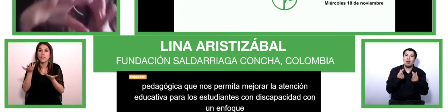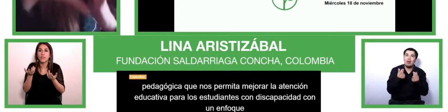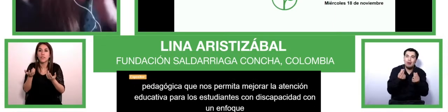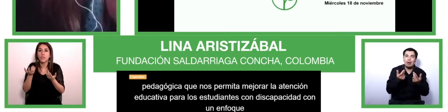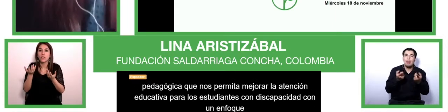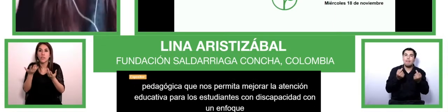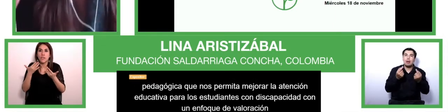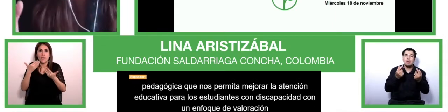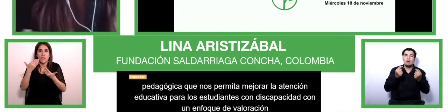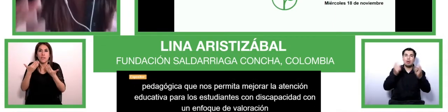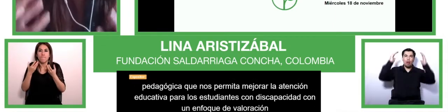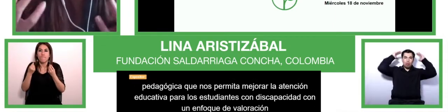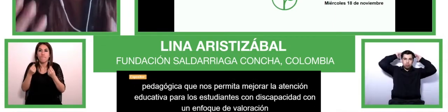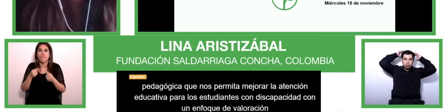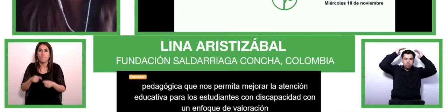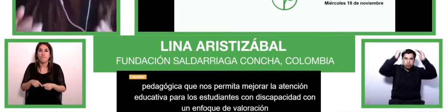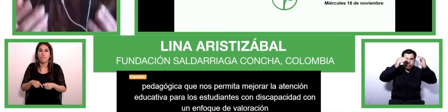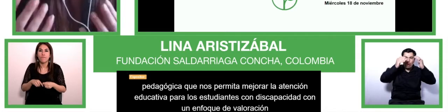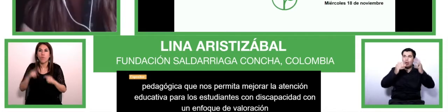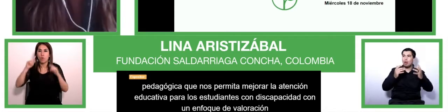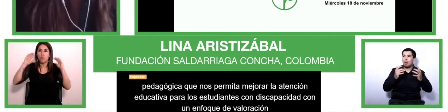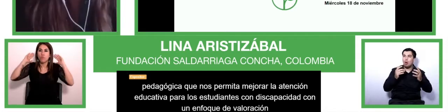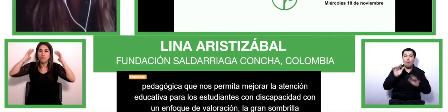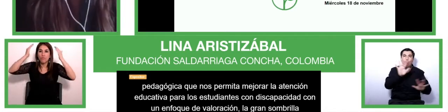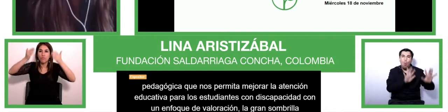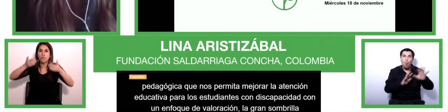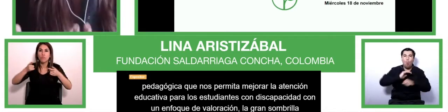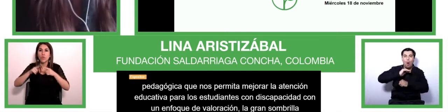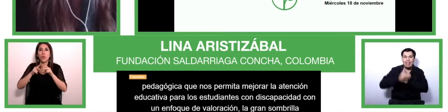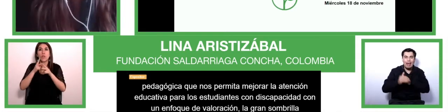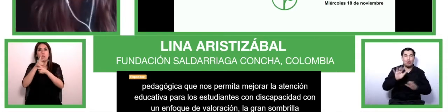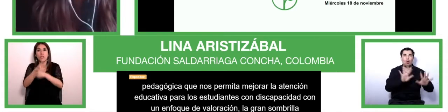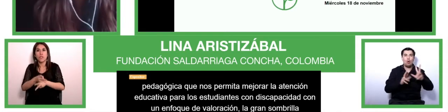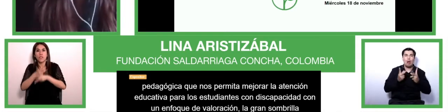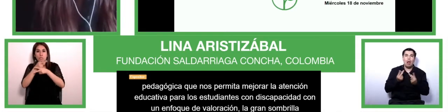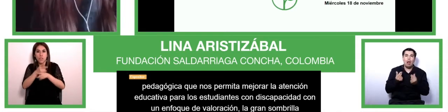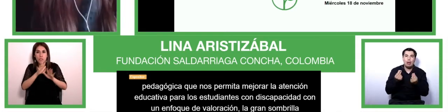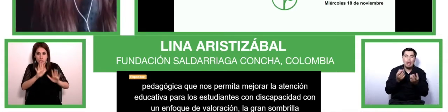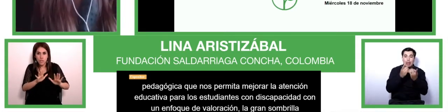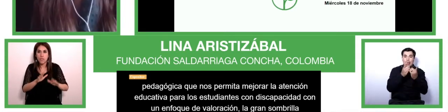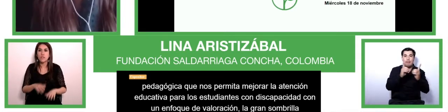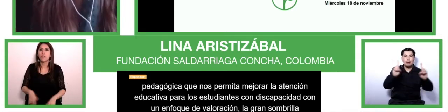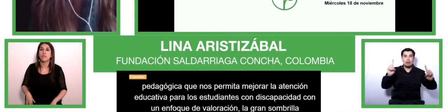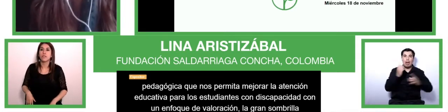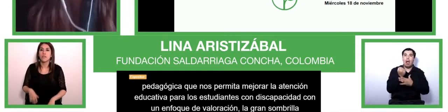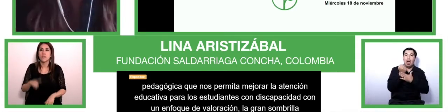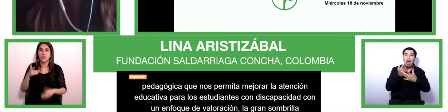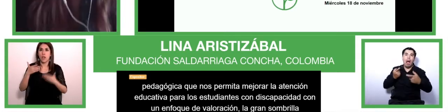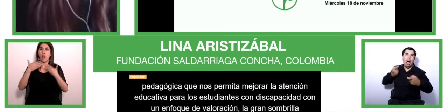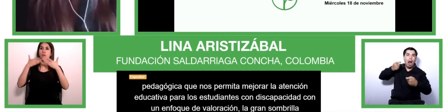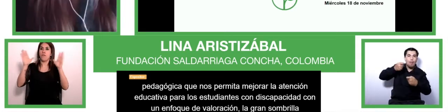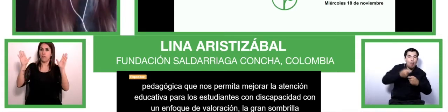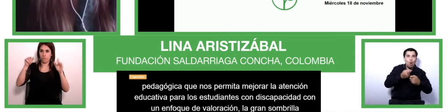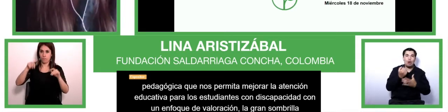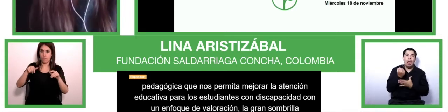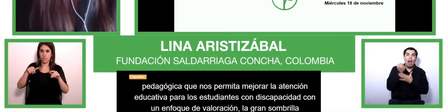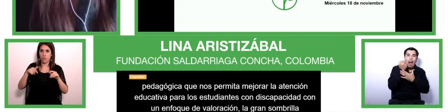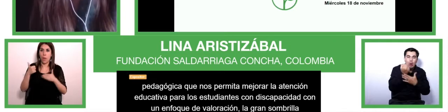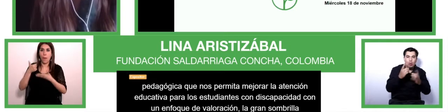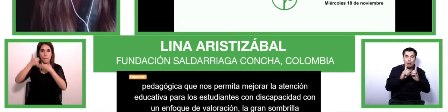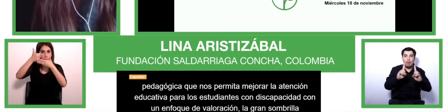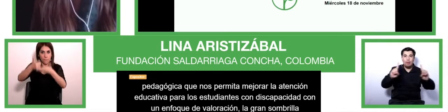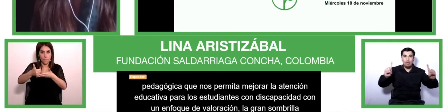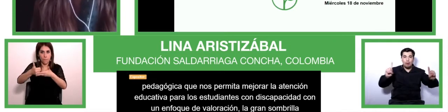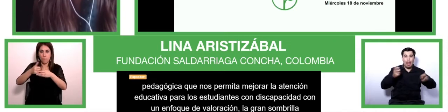de valoración, una gran sombrilla de la valoración de la diversidad y del reconocimiento de que la diversidad aporta, de la que